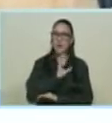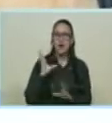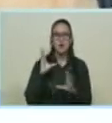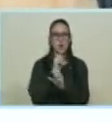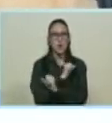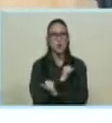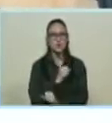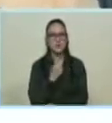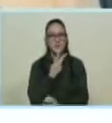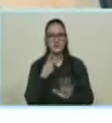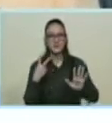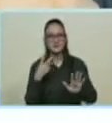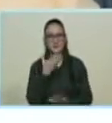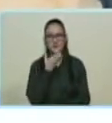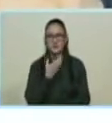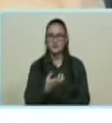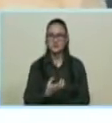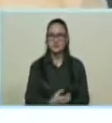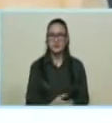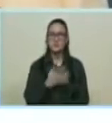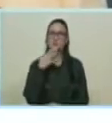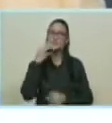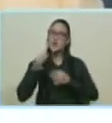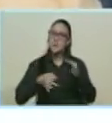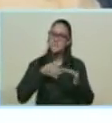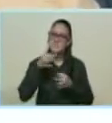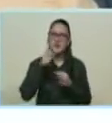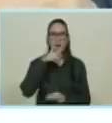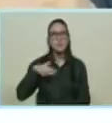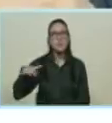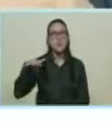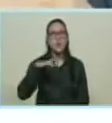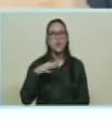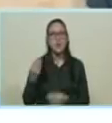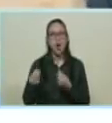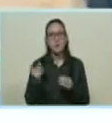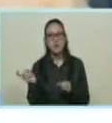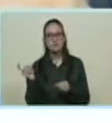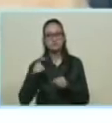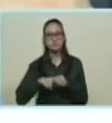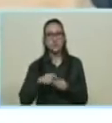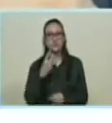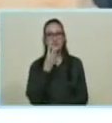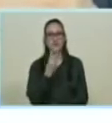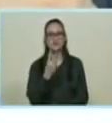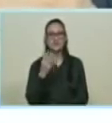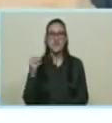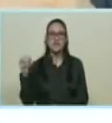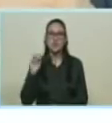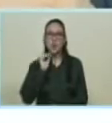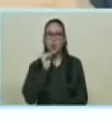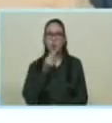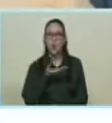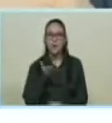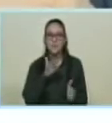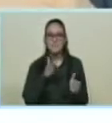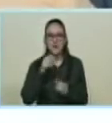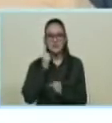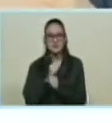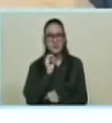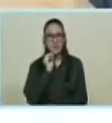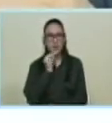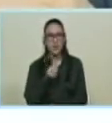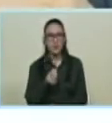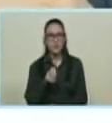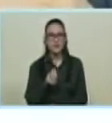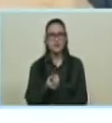este 27 de diciembre, explícale a nuestro pueblo cómo se incorporan estos 300 jóvenes en el Plan Chamba